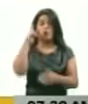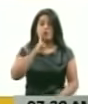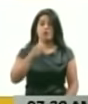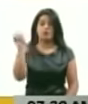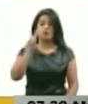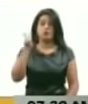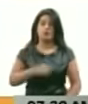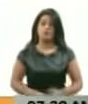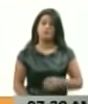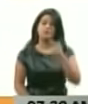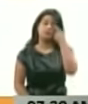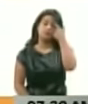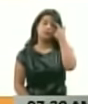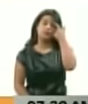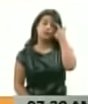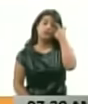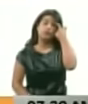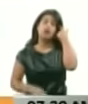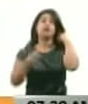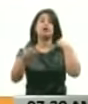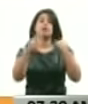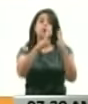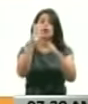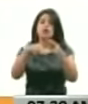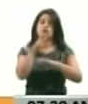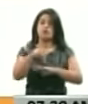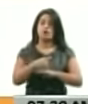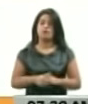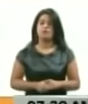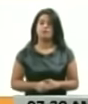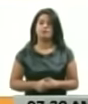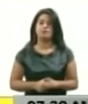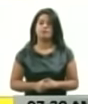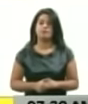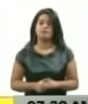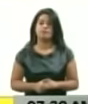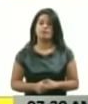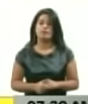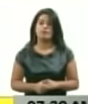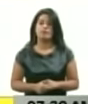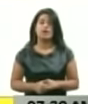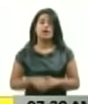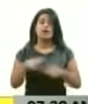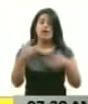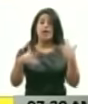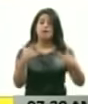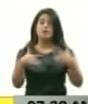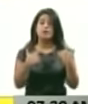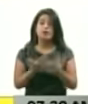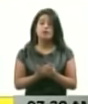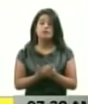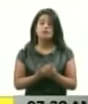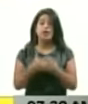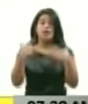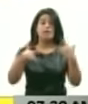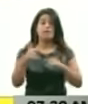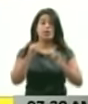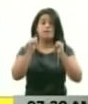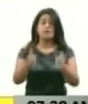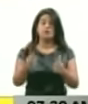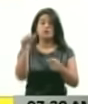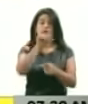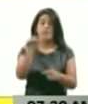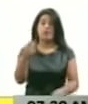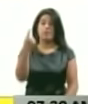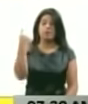que custodia la Biblioteca Nacional. La actividad que inició desde la semana